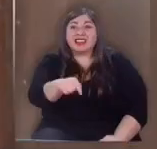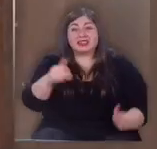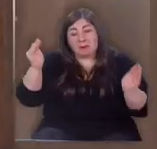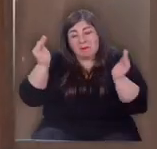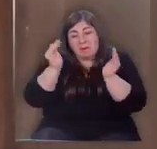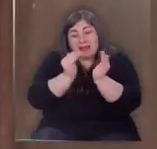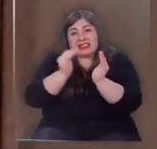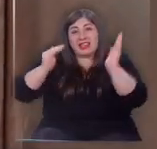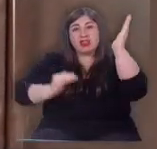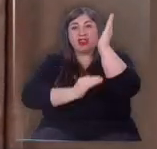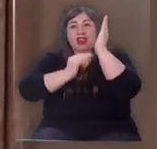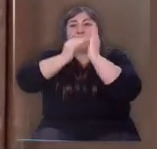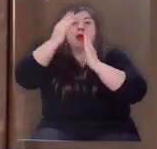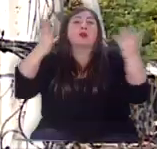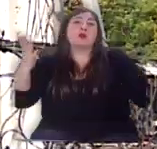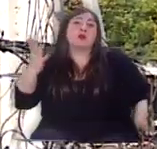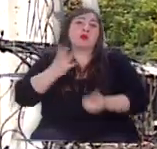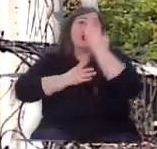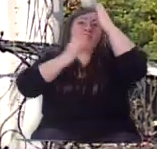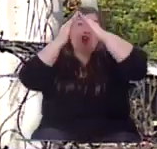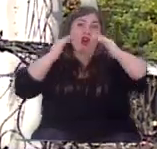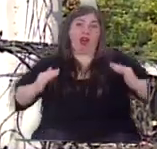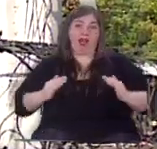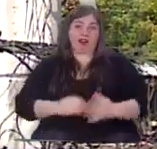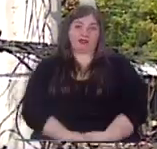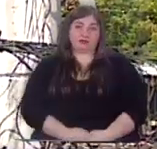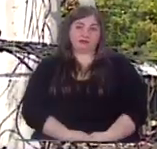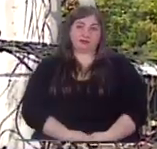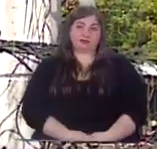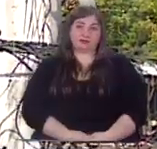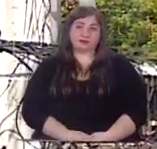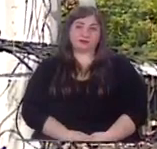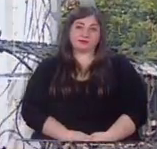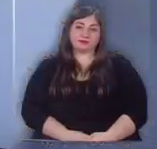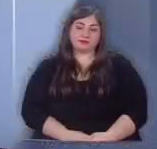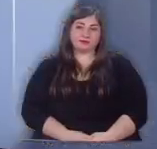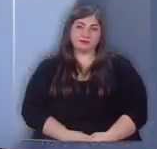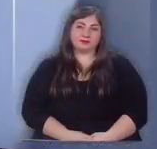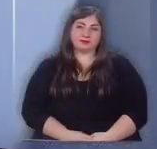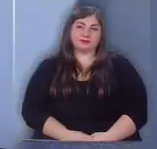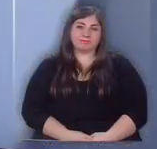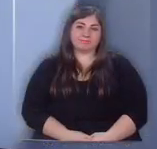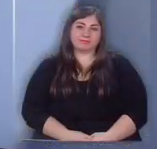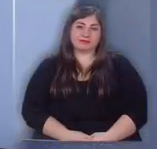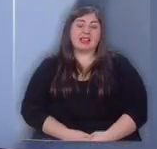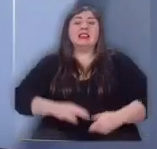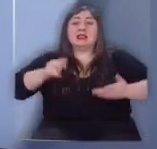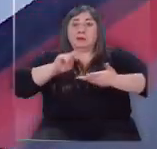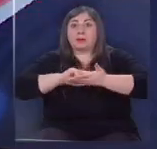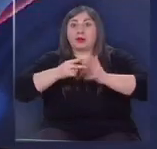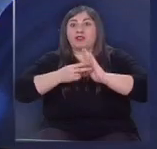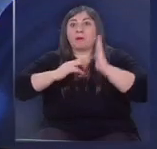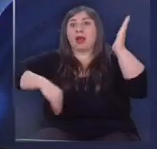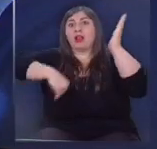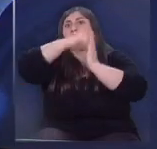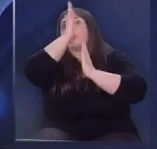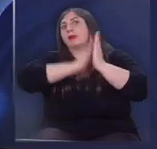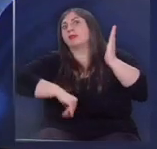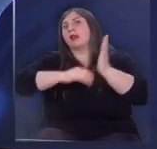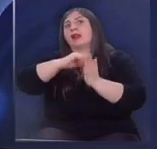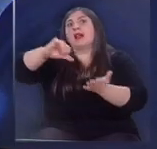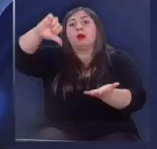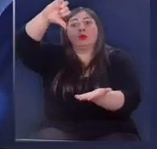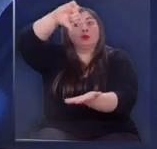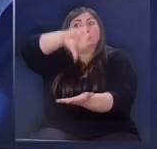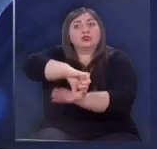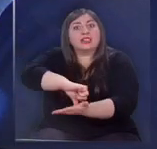pequeños blocs sus nuevos hogares. Bueno, la polémica se instaló en La Pintana luego de que un centro de